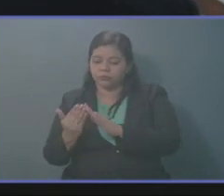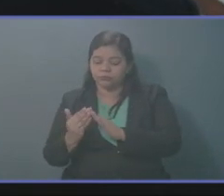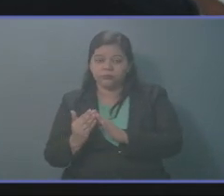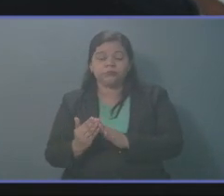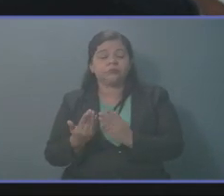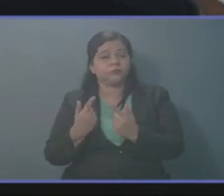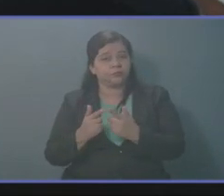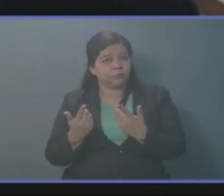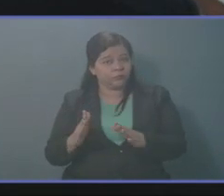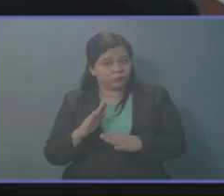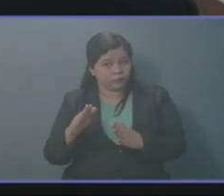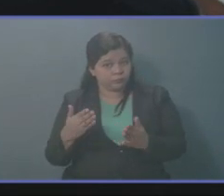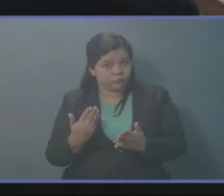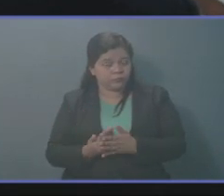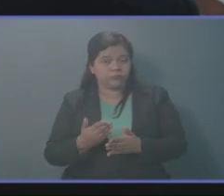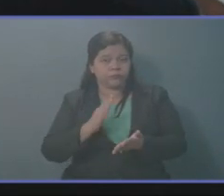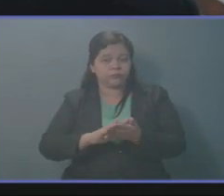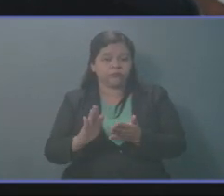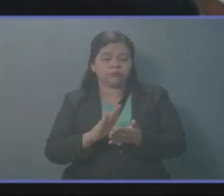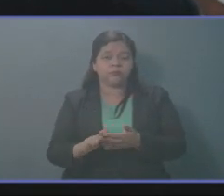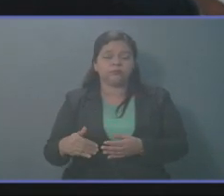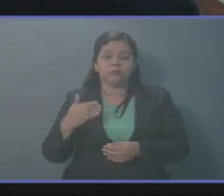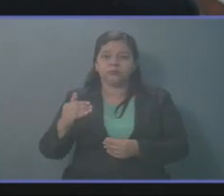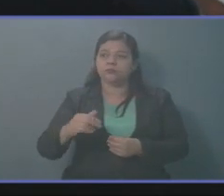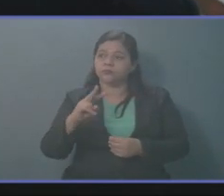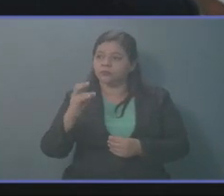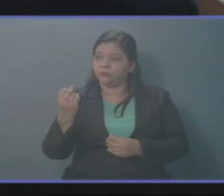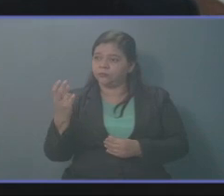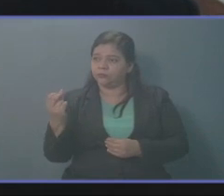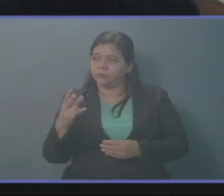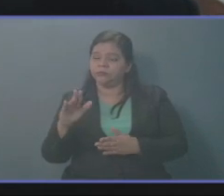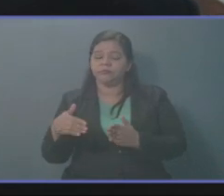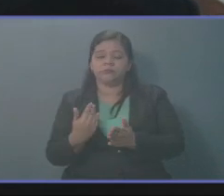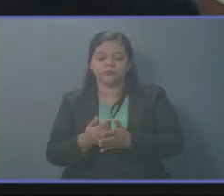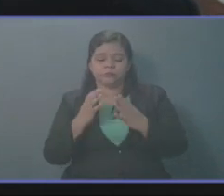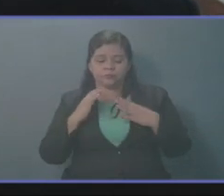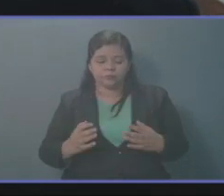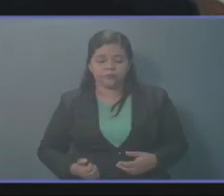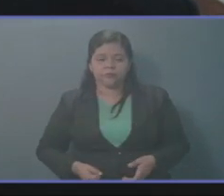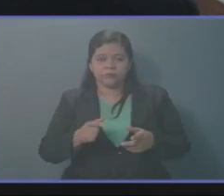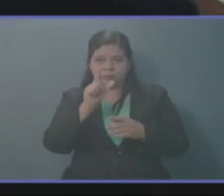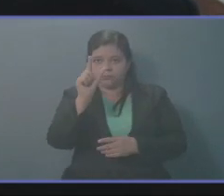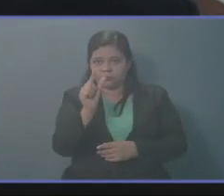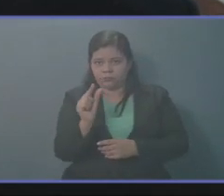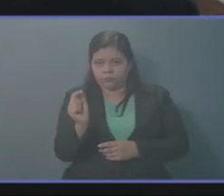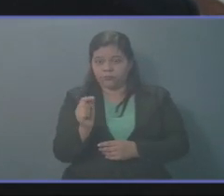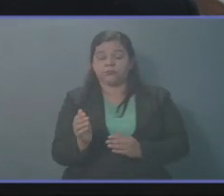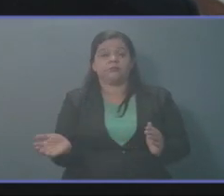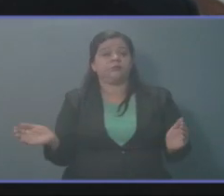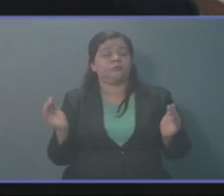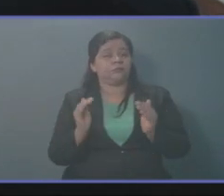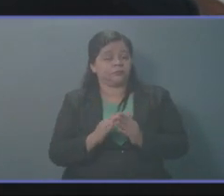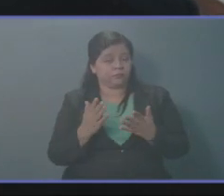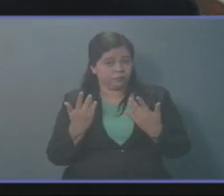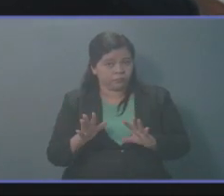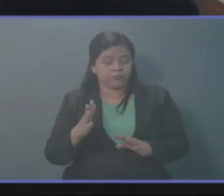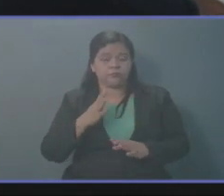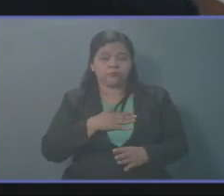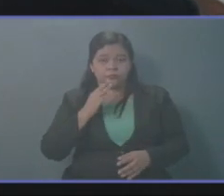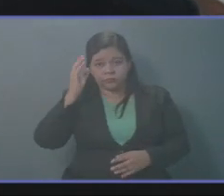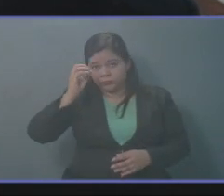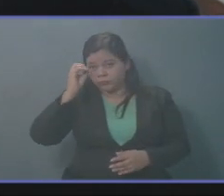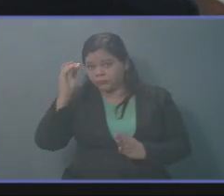visto bueno de financiamiento en 2012 a través de un ofrecimiento del gobierno de Italia. En ese mismo año se gestionó la opinión